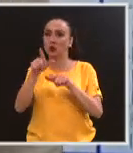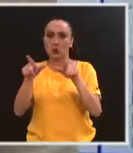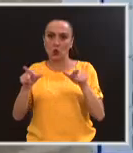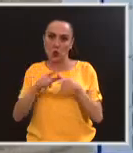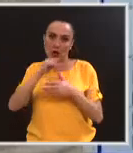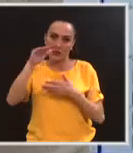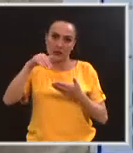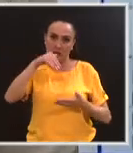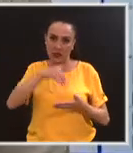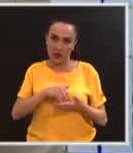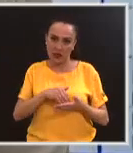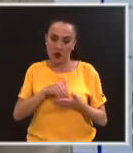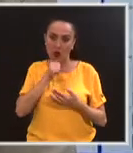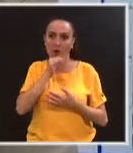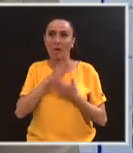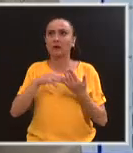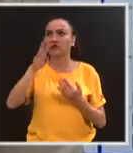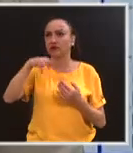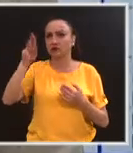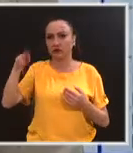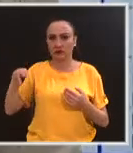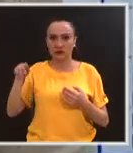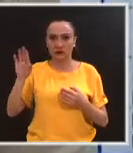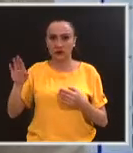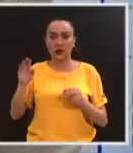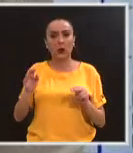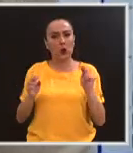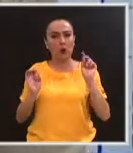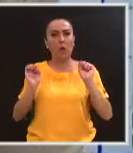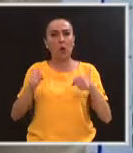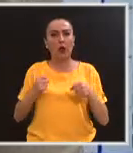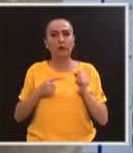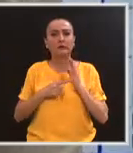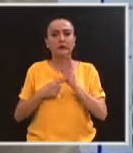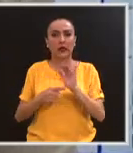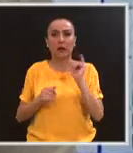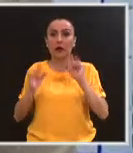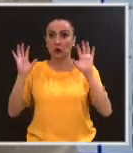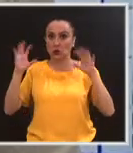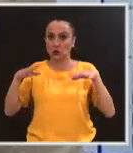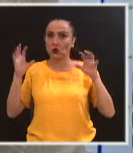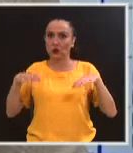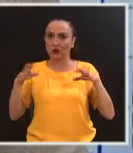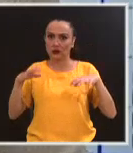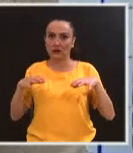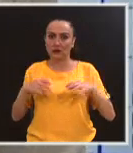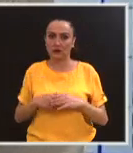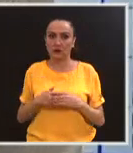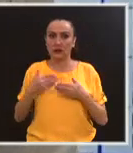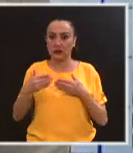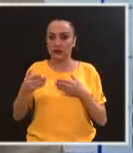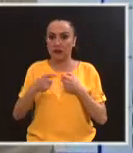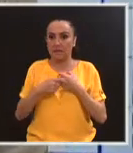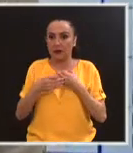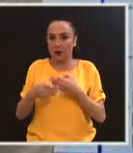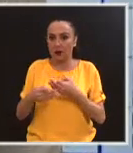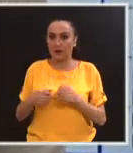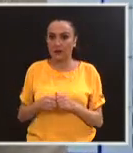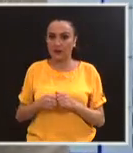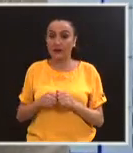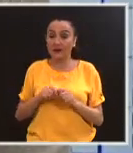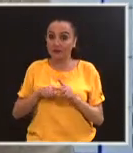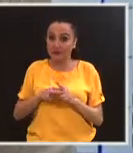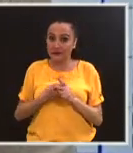valle central o partes montañosas del Caribe y la zona norte puedan presentar también lluvias importantes durante este periodo en